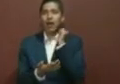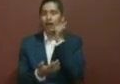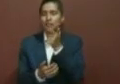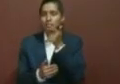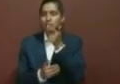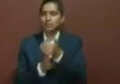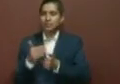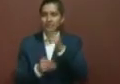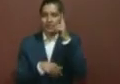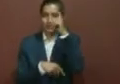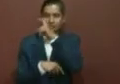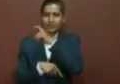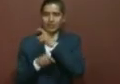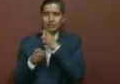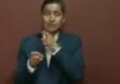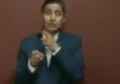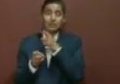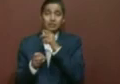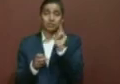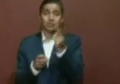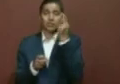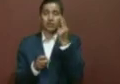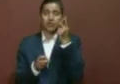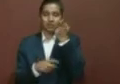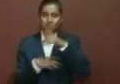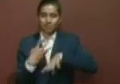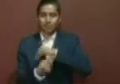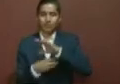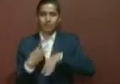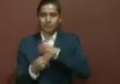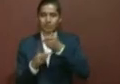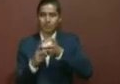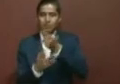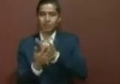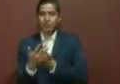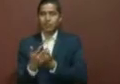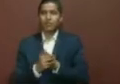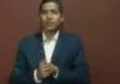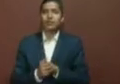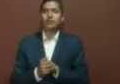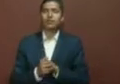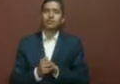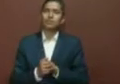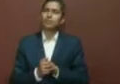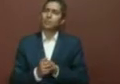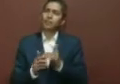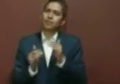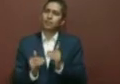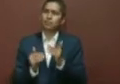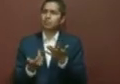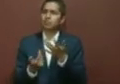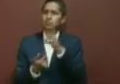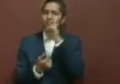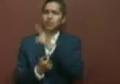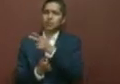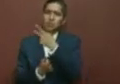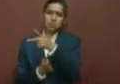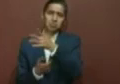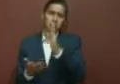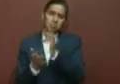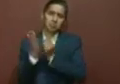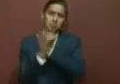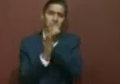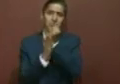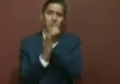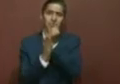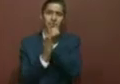la universidad de carácter financiero en este caso. Pero siempre respetando que ellos deciden